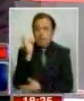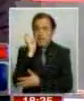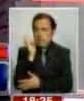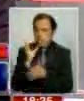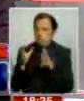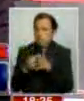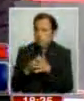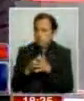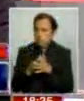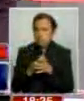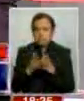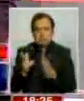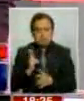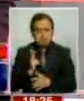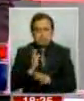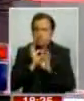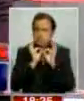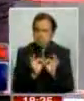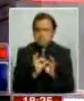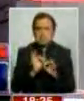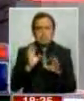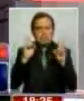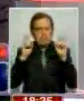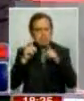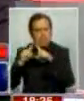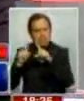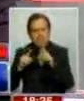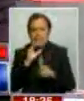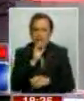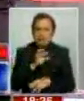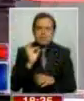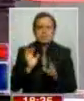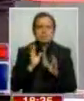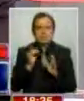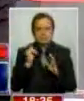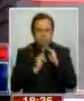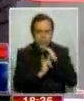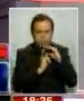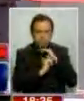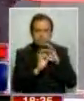reunión, franca, se hablaron de distintos temas, se habló, digamos, de la necesidad de tener ingresos permanentes para